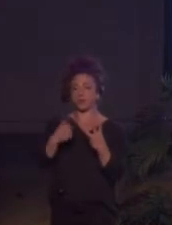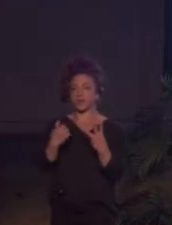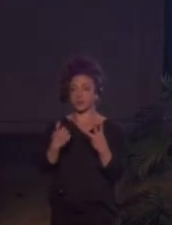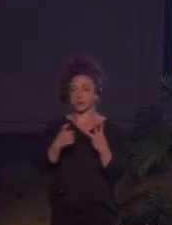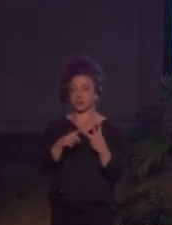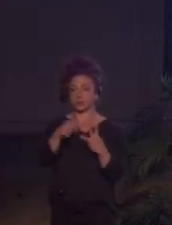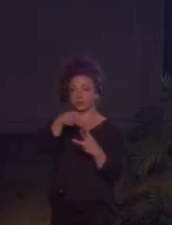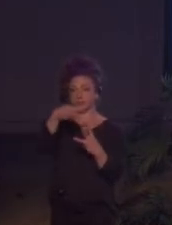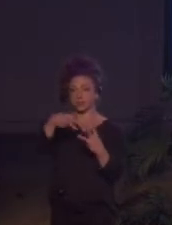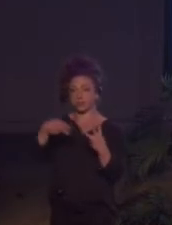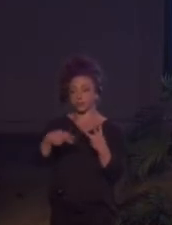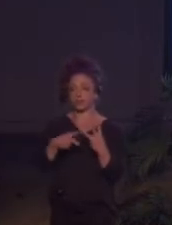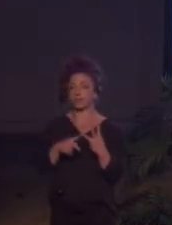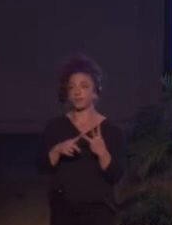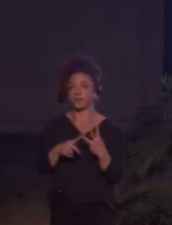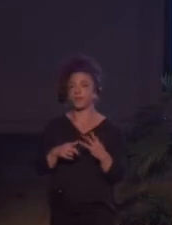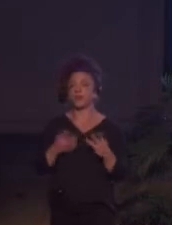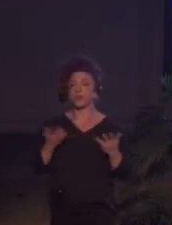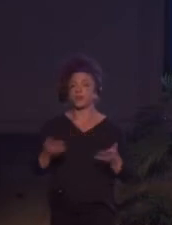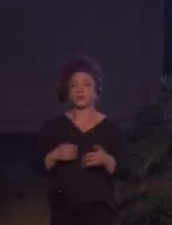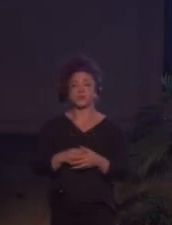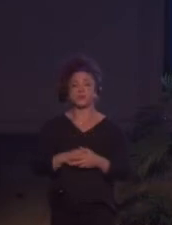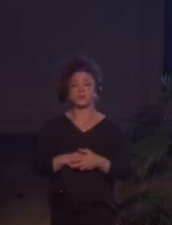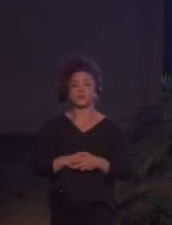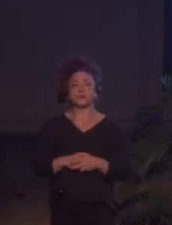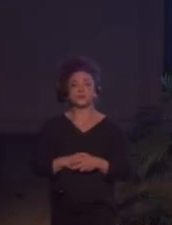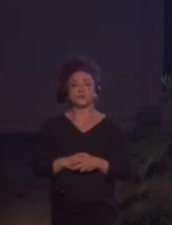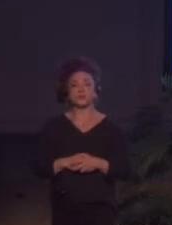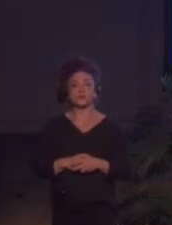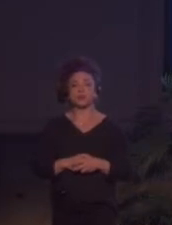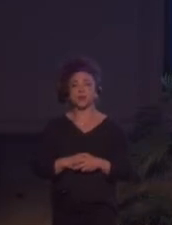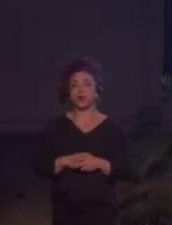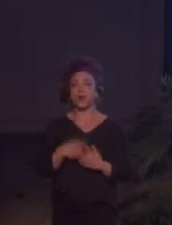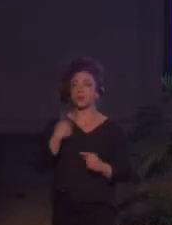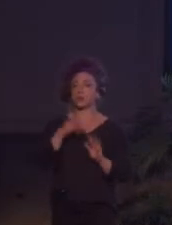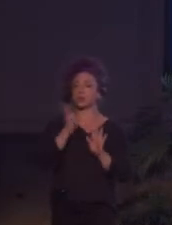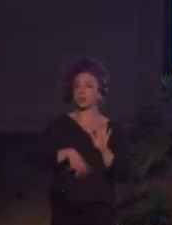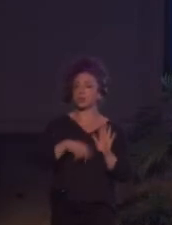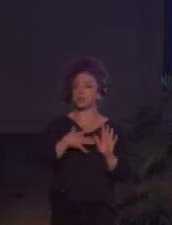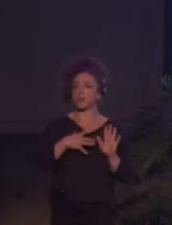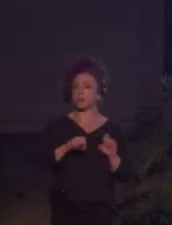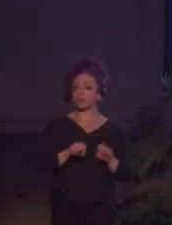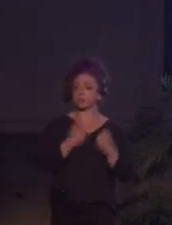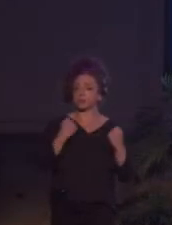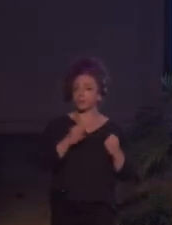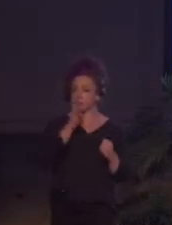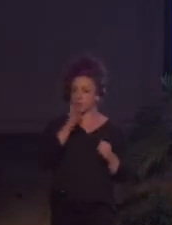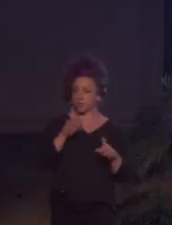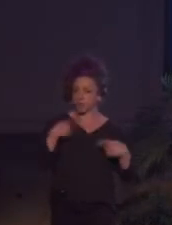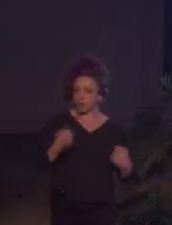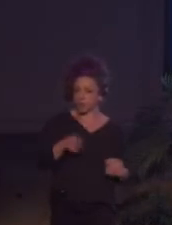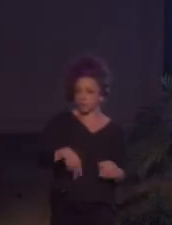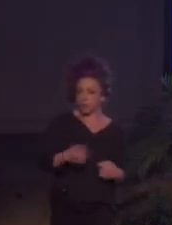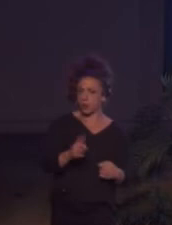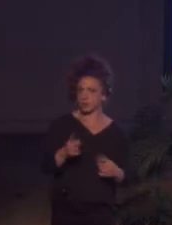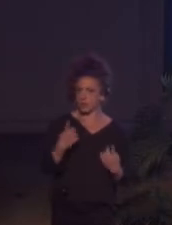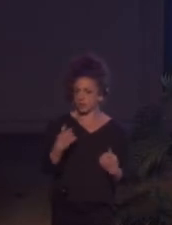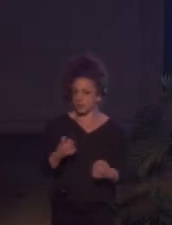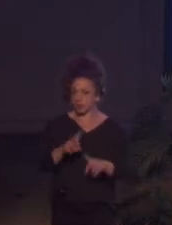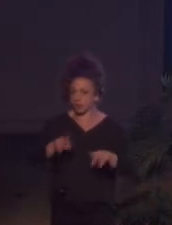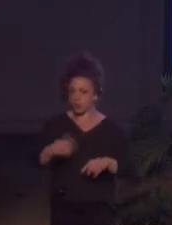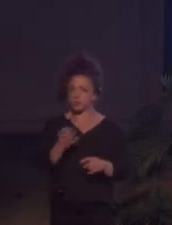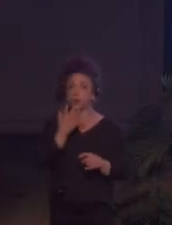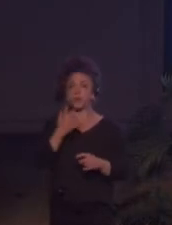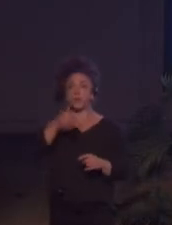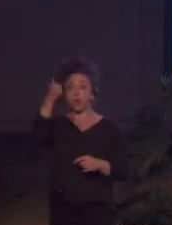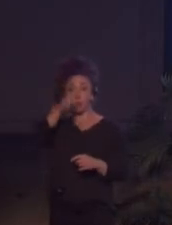para la heteronorma sí que hemos sido capaces de romperla sabiendo que no es ni natural, ni normal, ni necesario, ni casarte con un